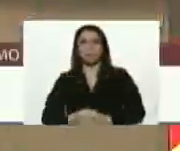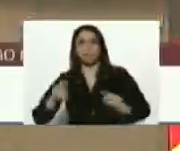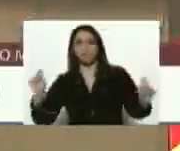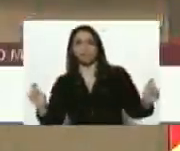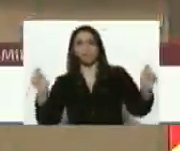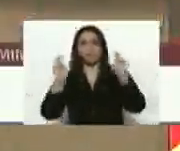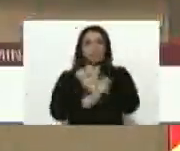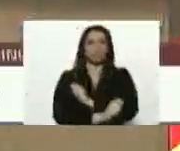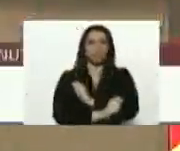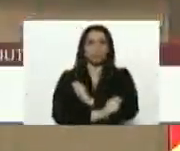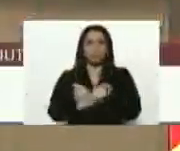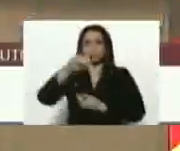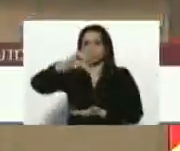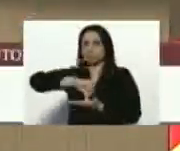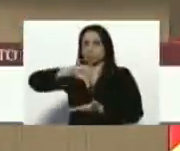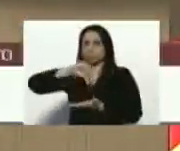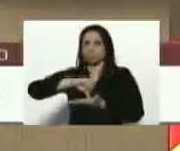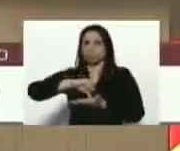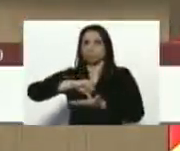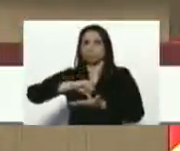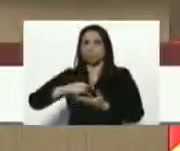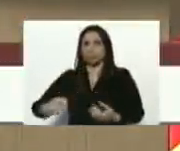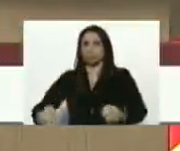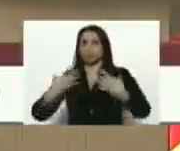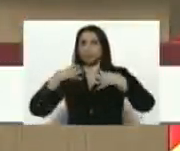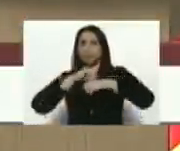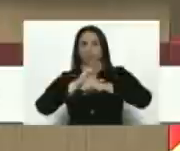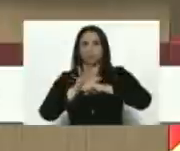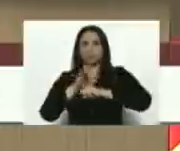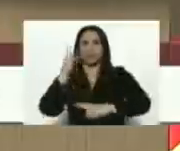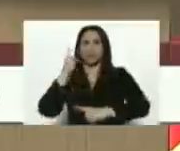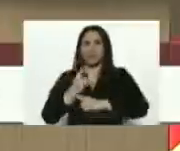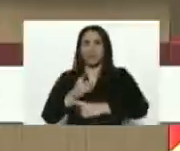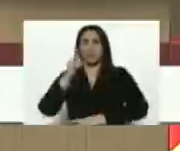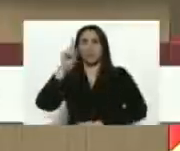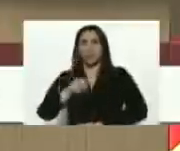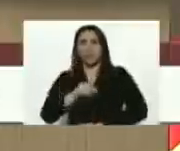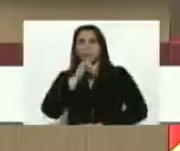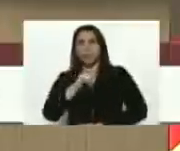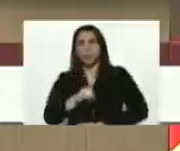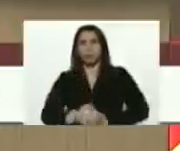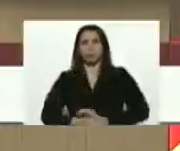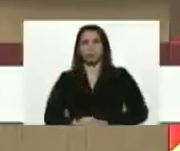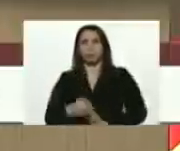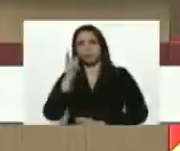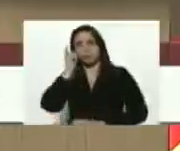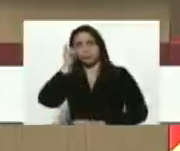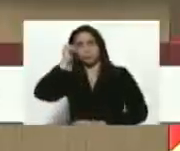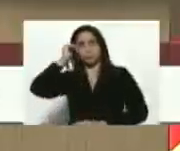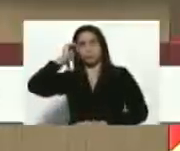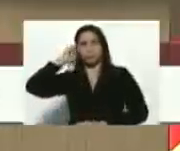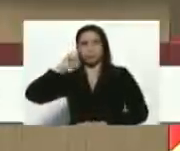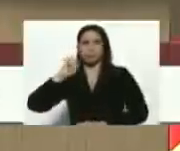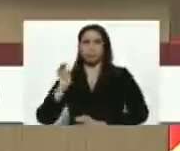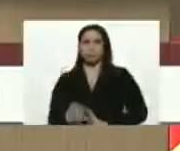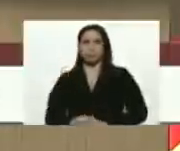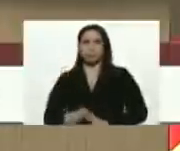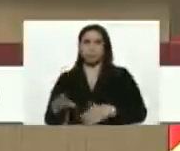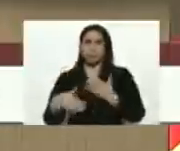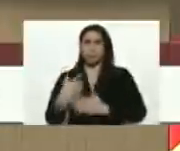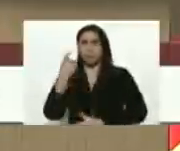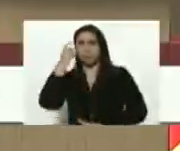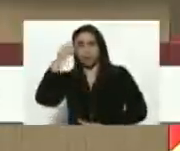convirtieron en el epicentro de la pandemia. Debemos también, bueno, informar que ya al día de hoy